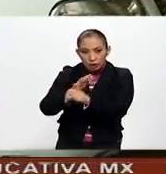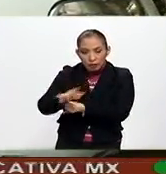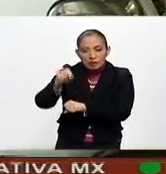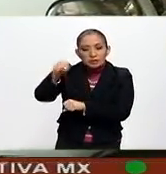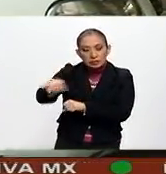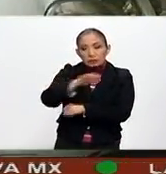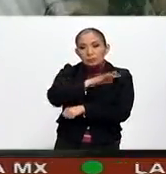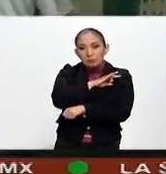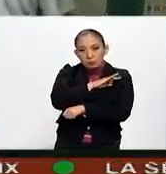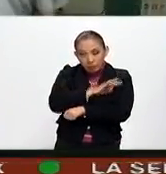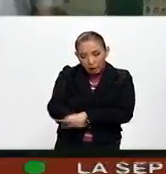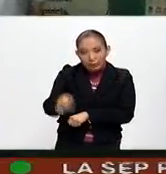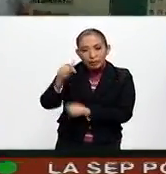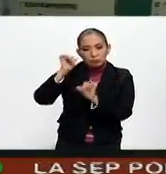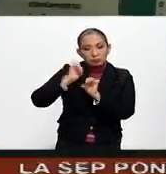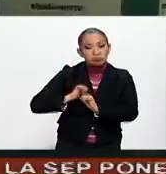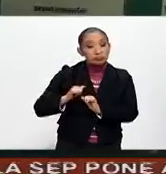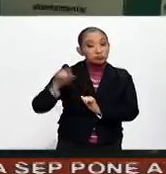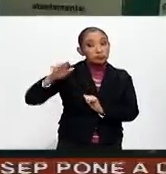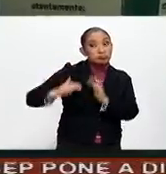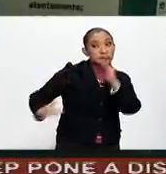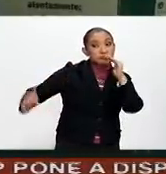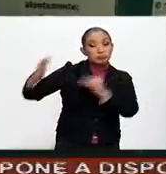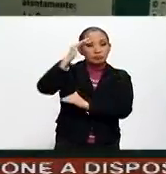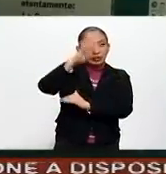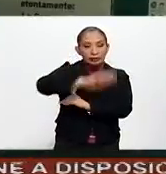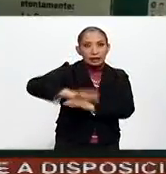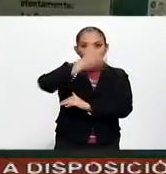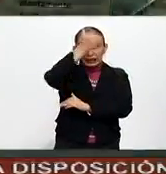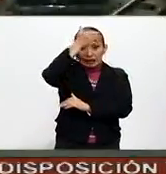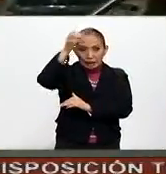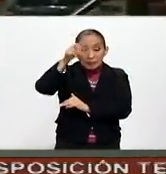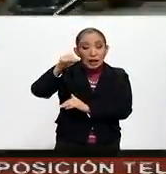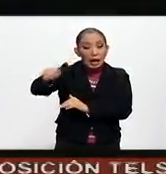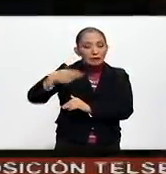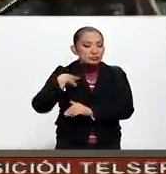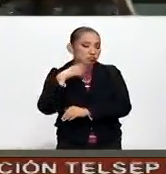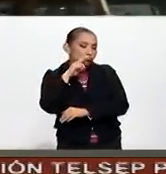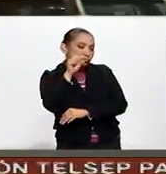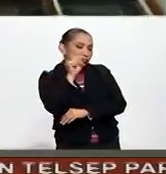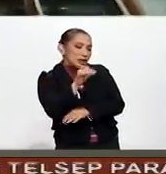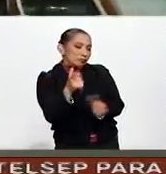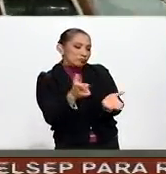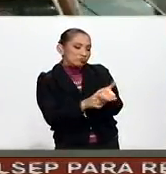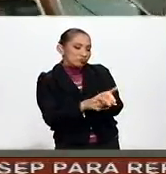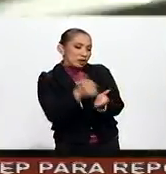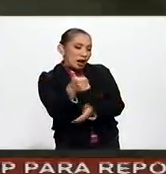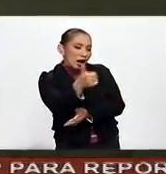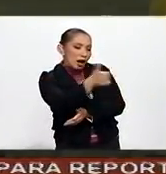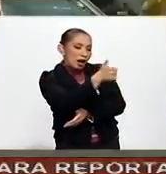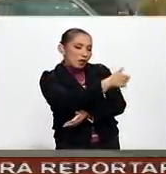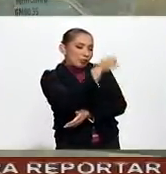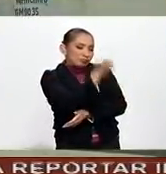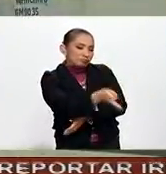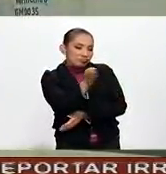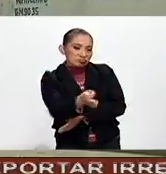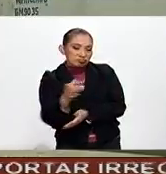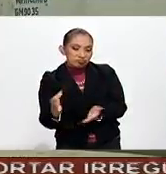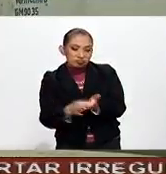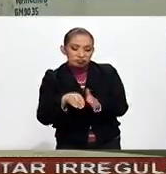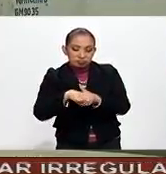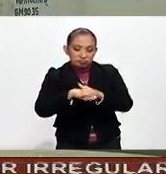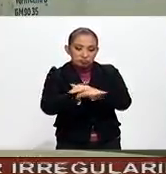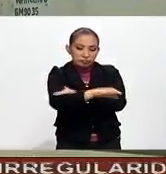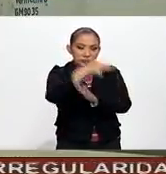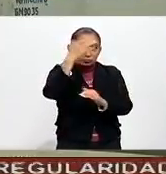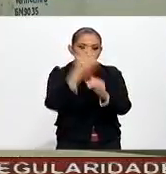la cual estará a cargo de autoridades medioambientales, quienes aprobarán el holograma de cada vehículo, que será impreso una